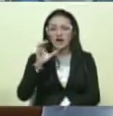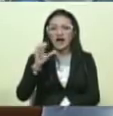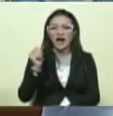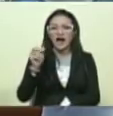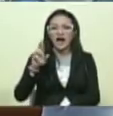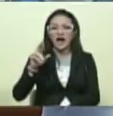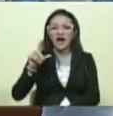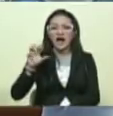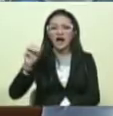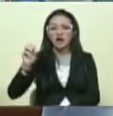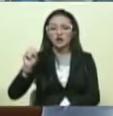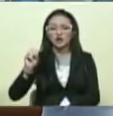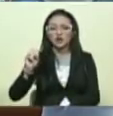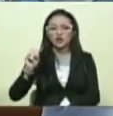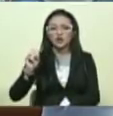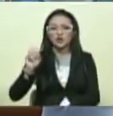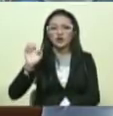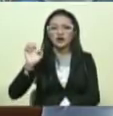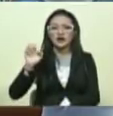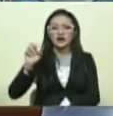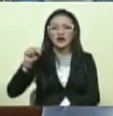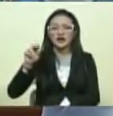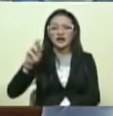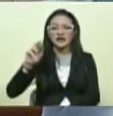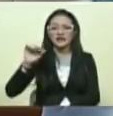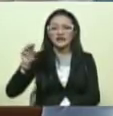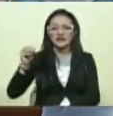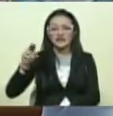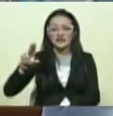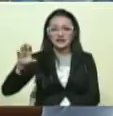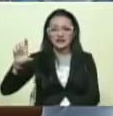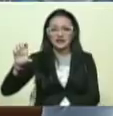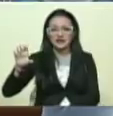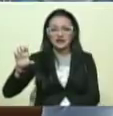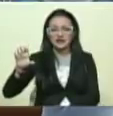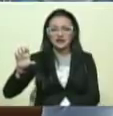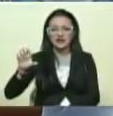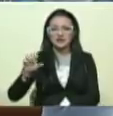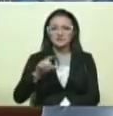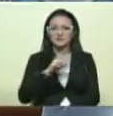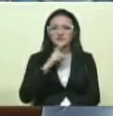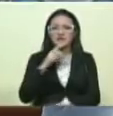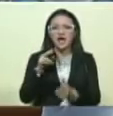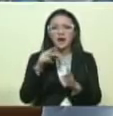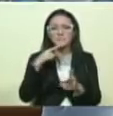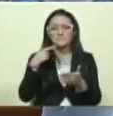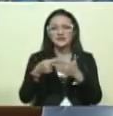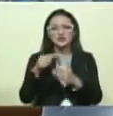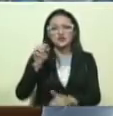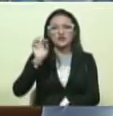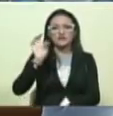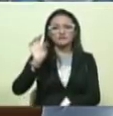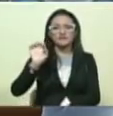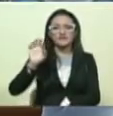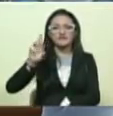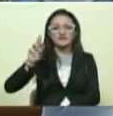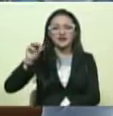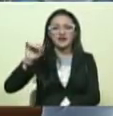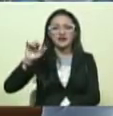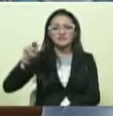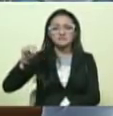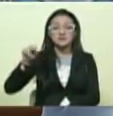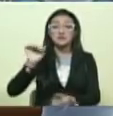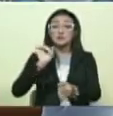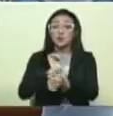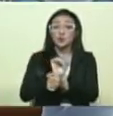Enrique Urbano Fermín y Carlos Eduardo Urbano Fermín, quienes a partir de esta, vamos a decir, orden de aprehensión,